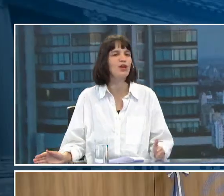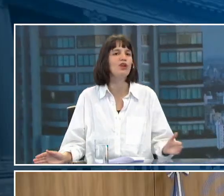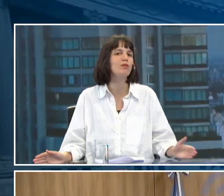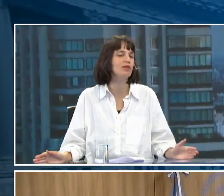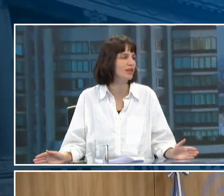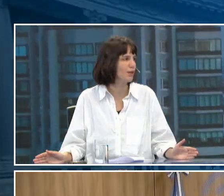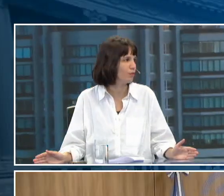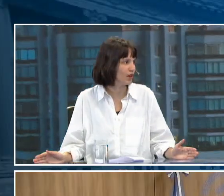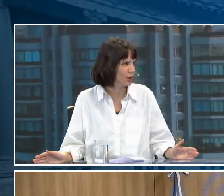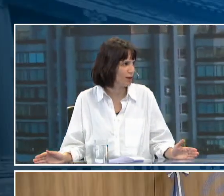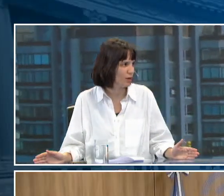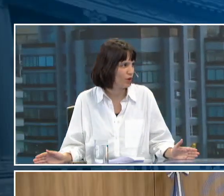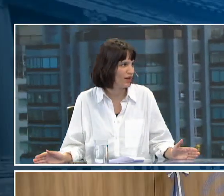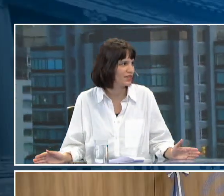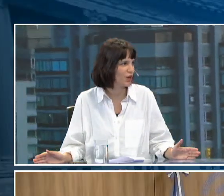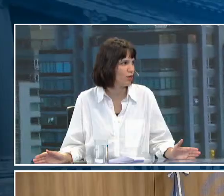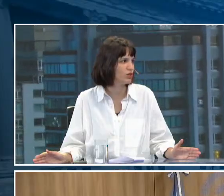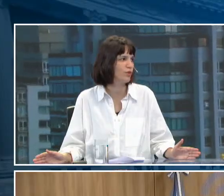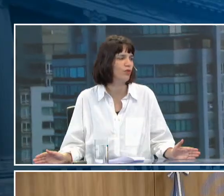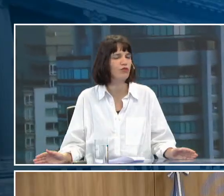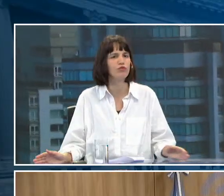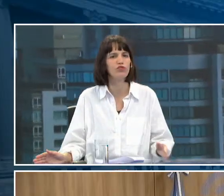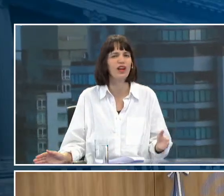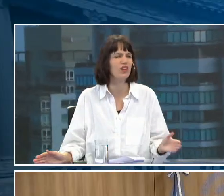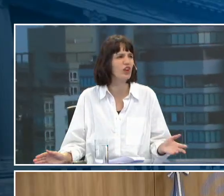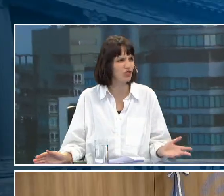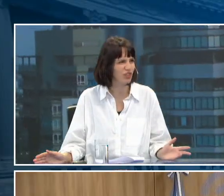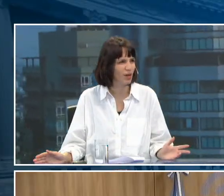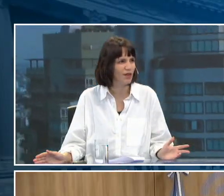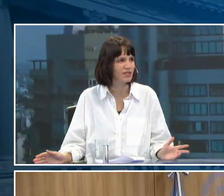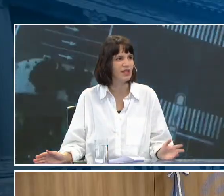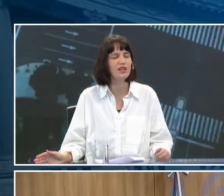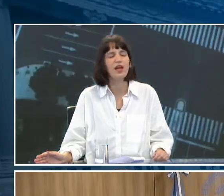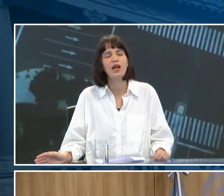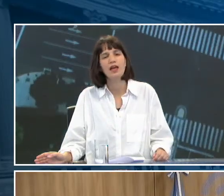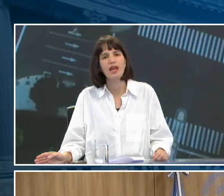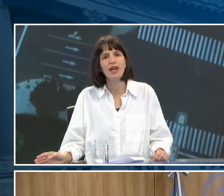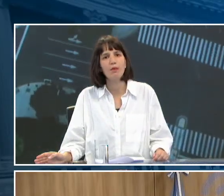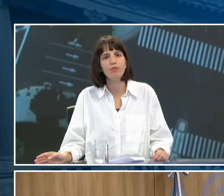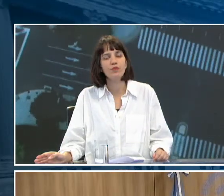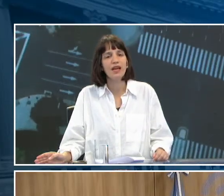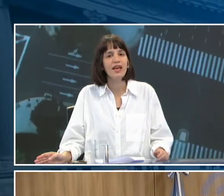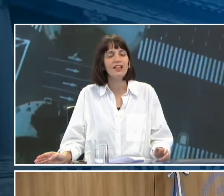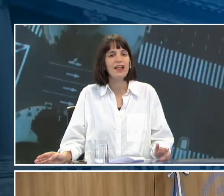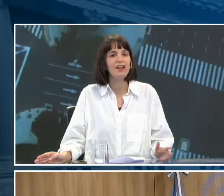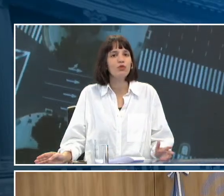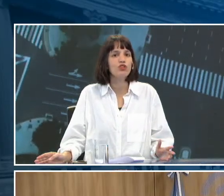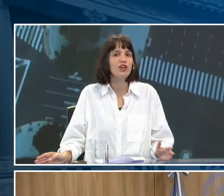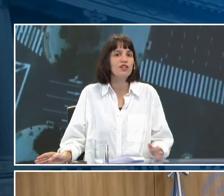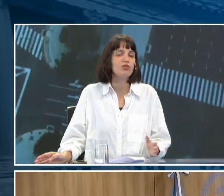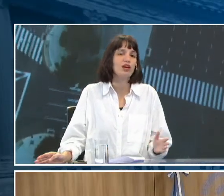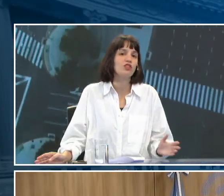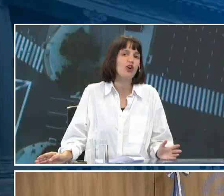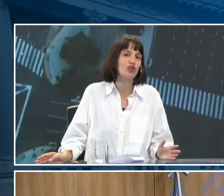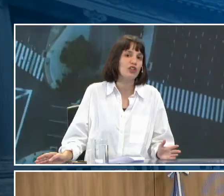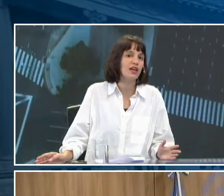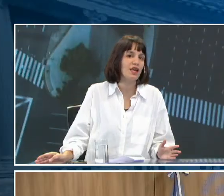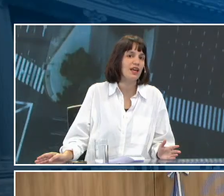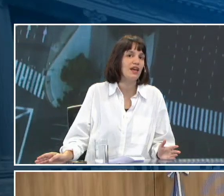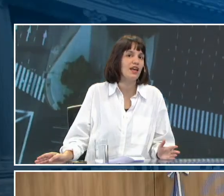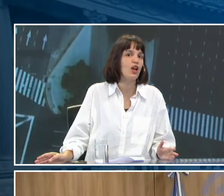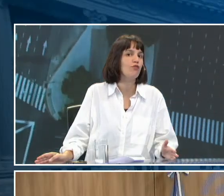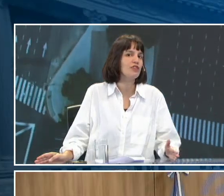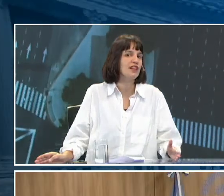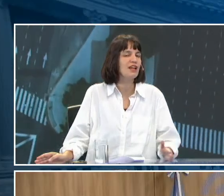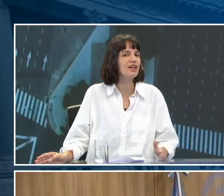Porque hay un límite temporario para el cual esa comisión puede funcionar, creo que son 3 meses. Sí. La discusión es un sector